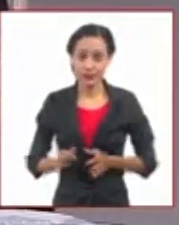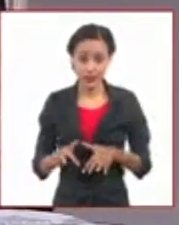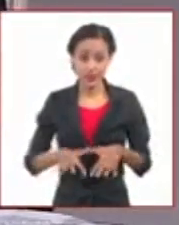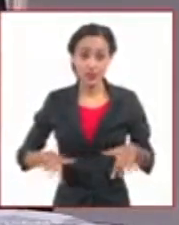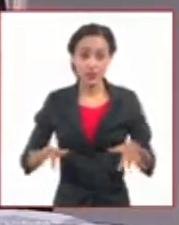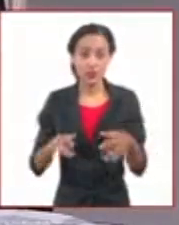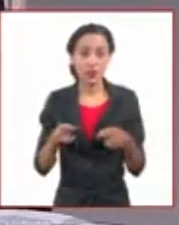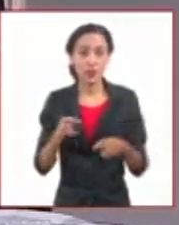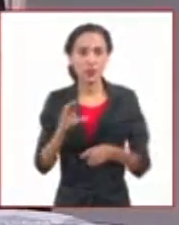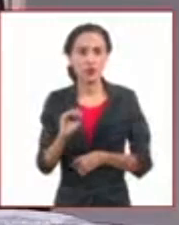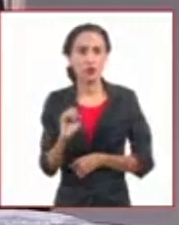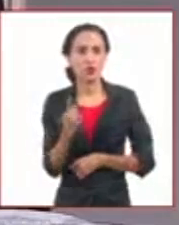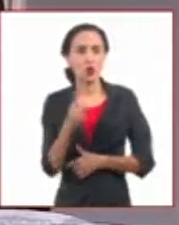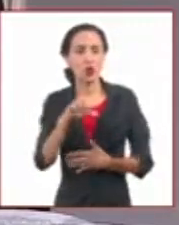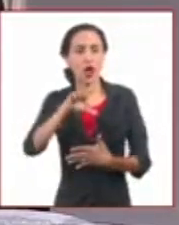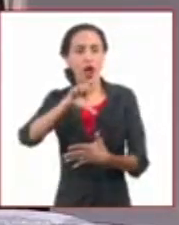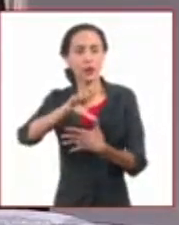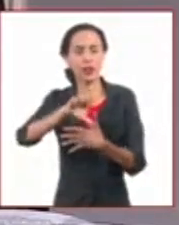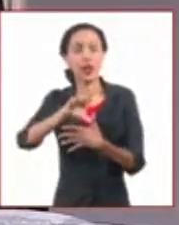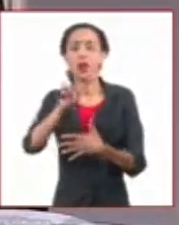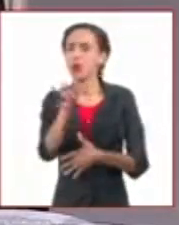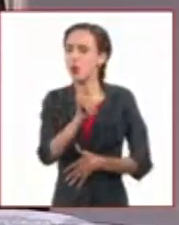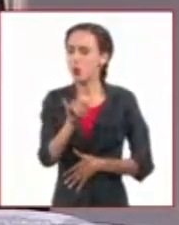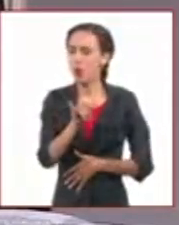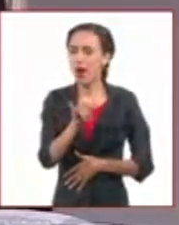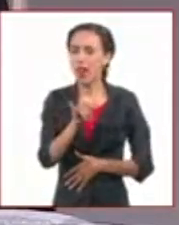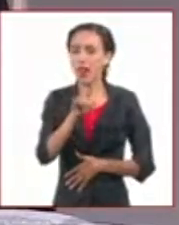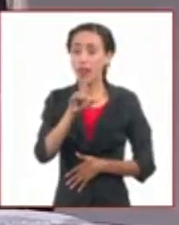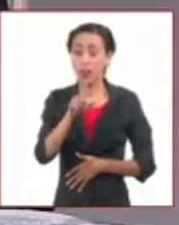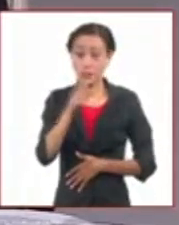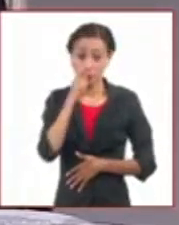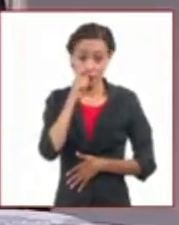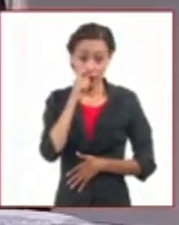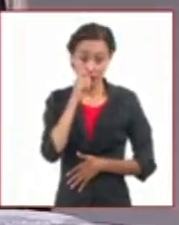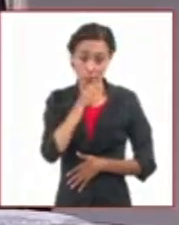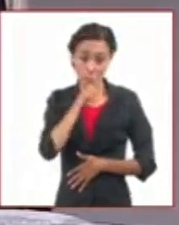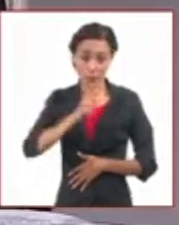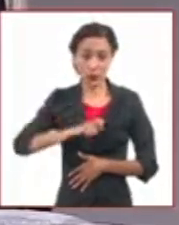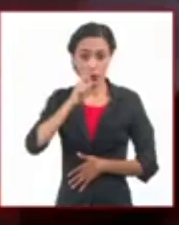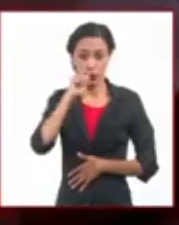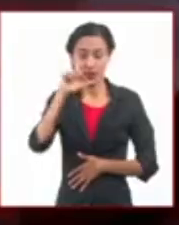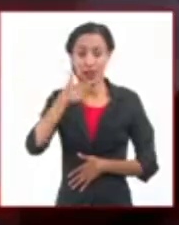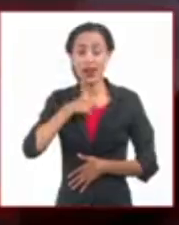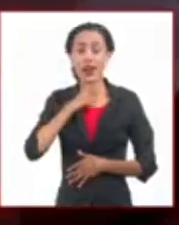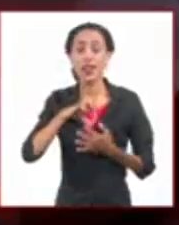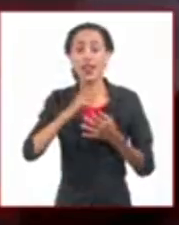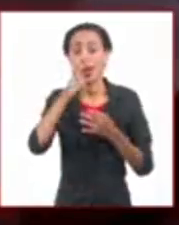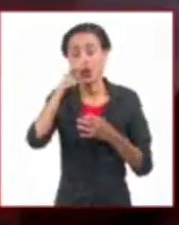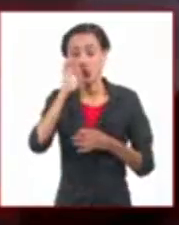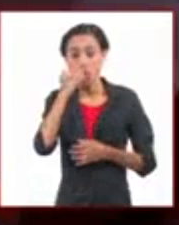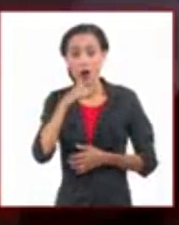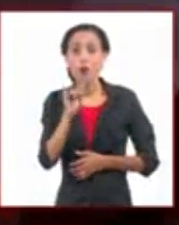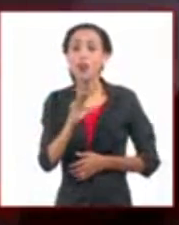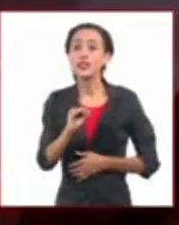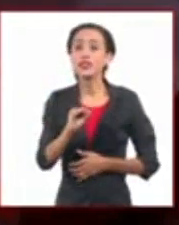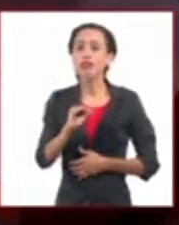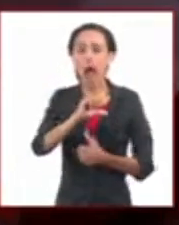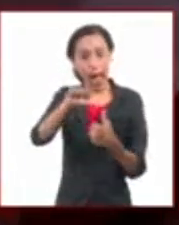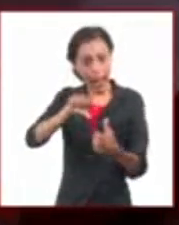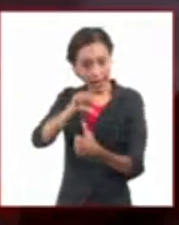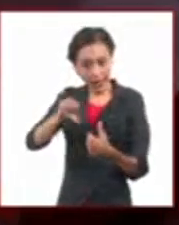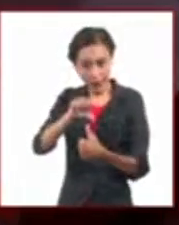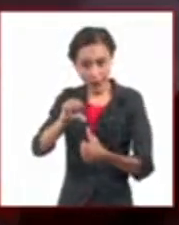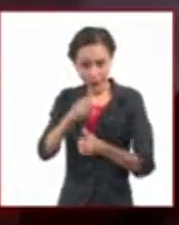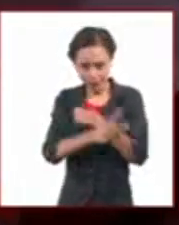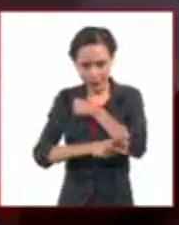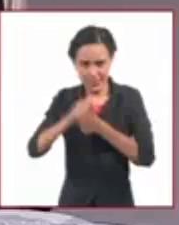sólo a la américa latina el engaño hacía también referencia a américa del caribe o sea al caribe en este momento hay una